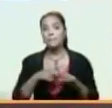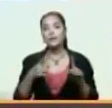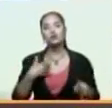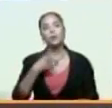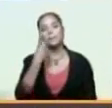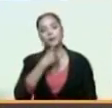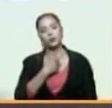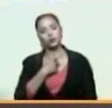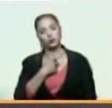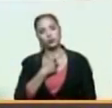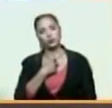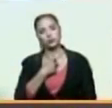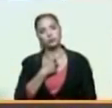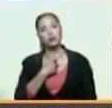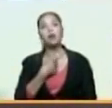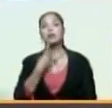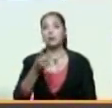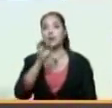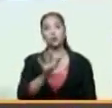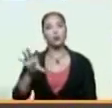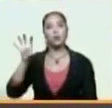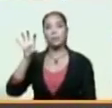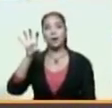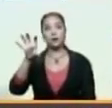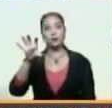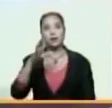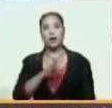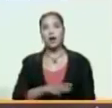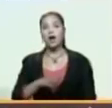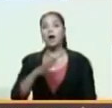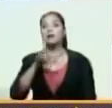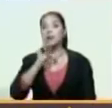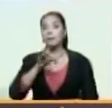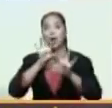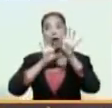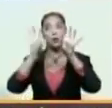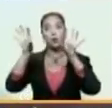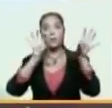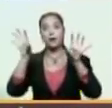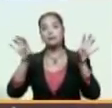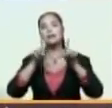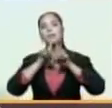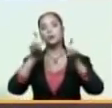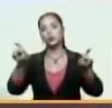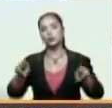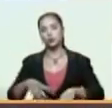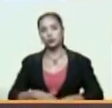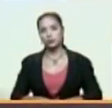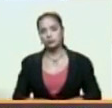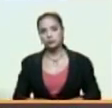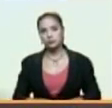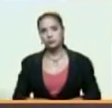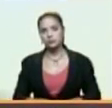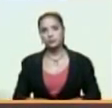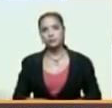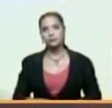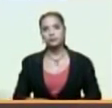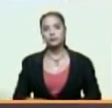pregunta, y se la hago al país, a la comunidad incluso internacional, que de